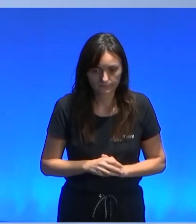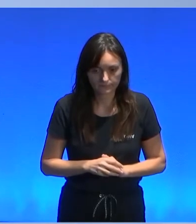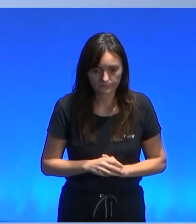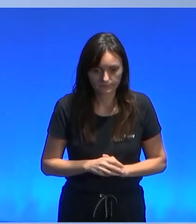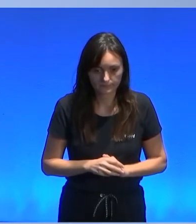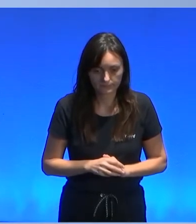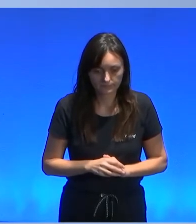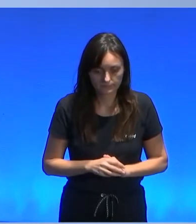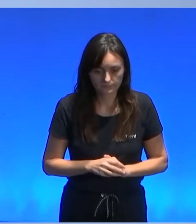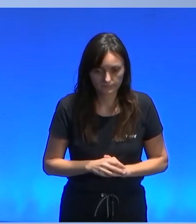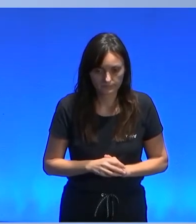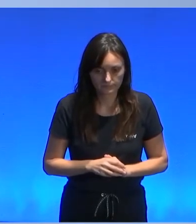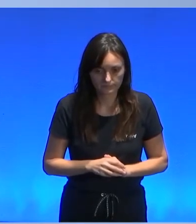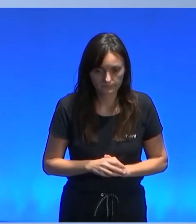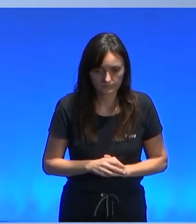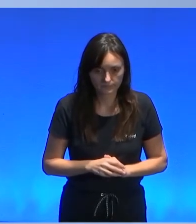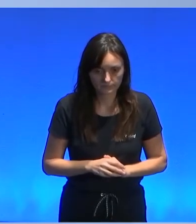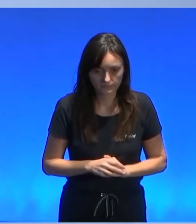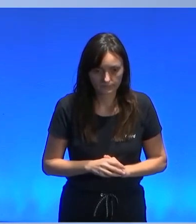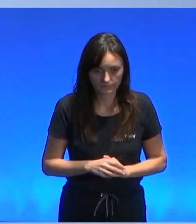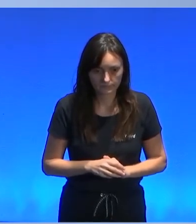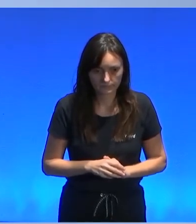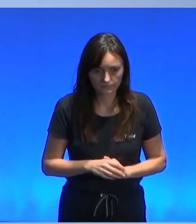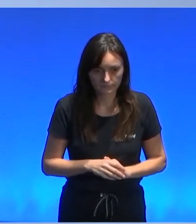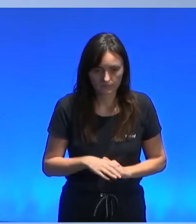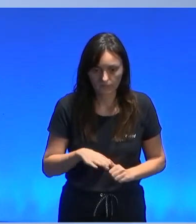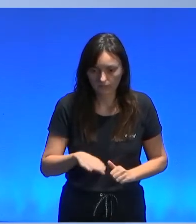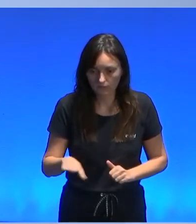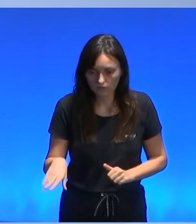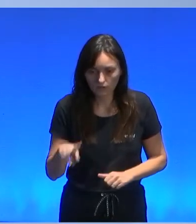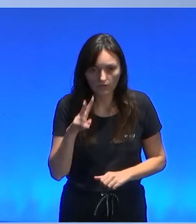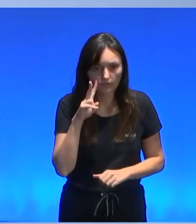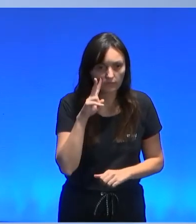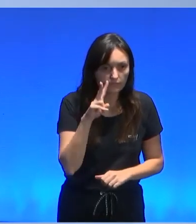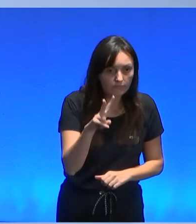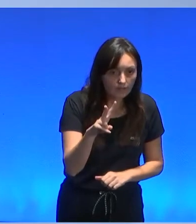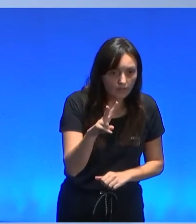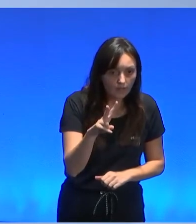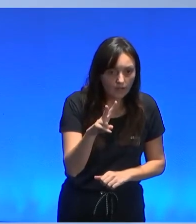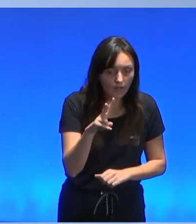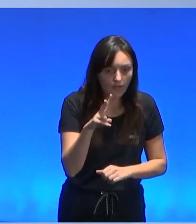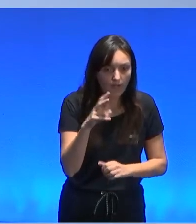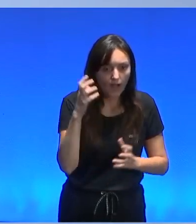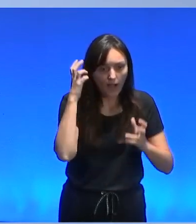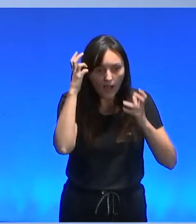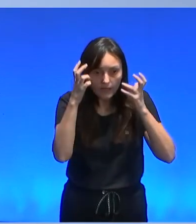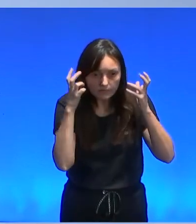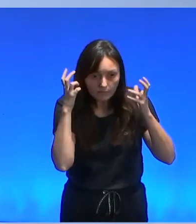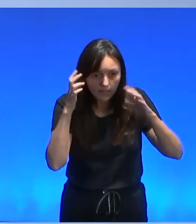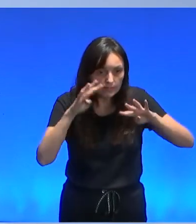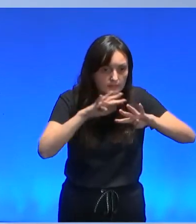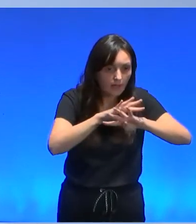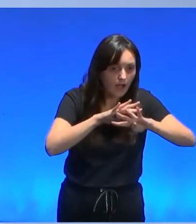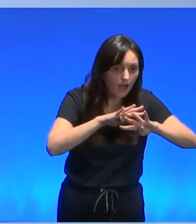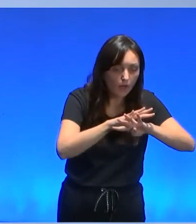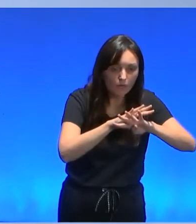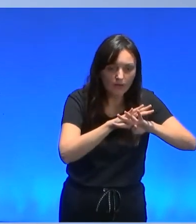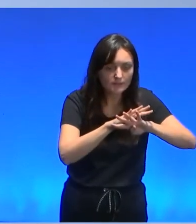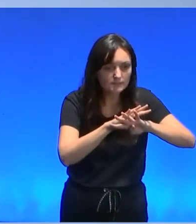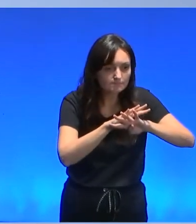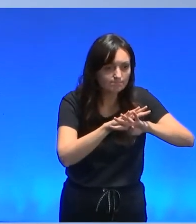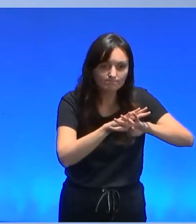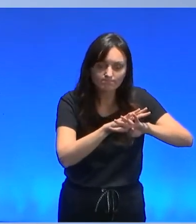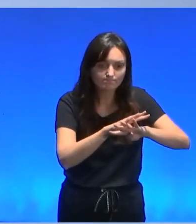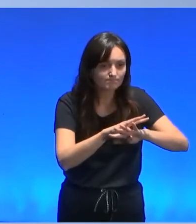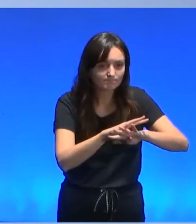A los niños vean todos estos animales empajados adentro, maravillosos y tal, y